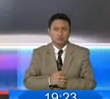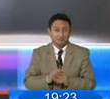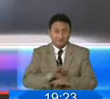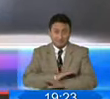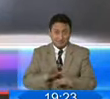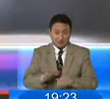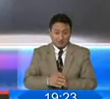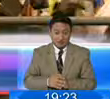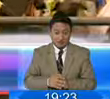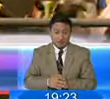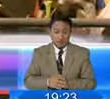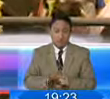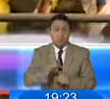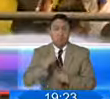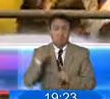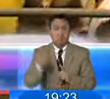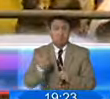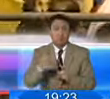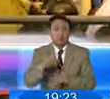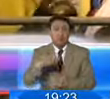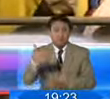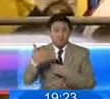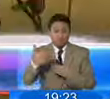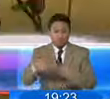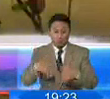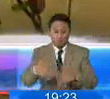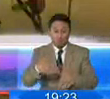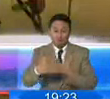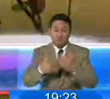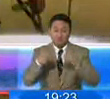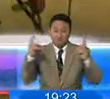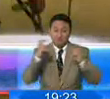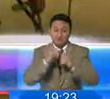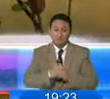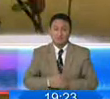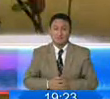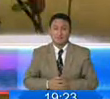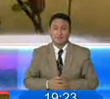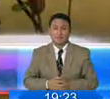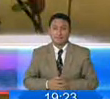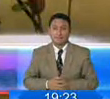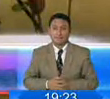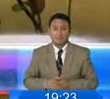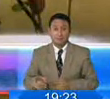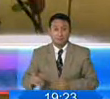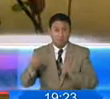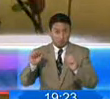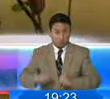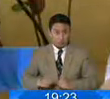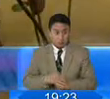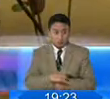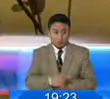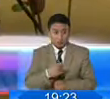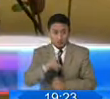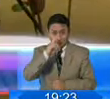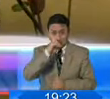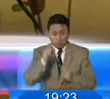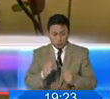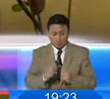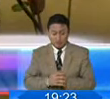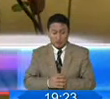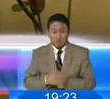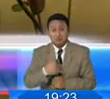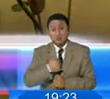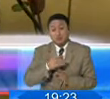la situación política del país podría complicarse. ¿Tendrá el carácter suficiente para librarse de ese peso? Yo solamente